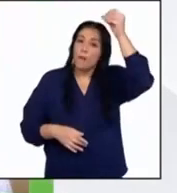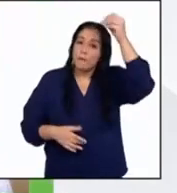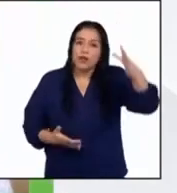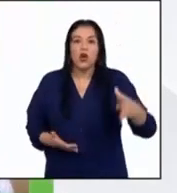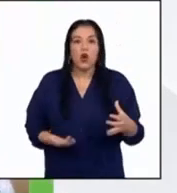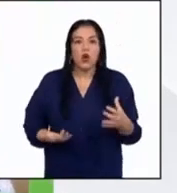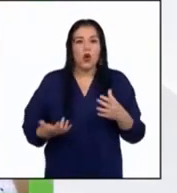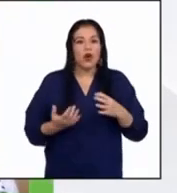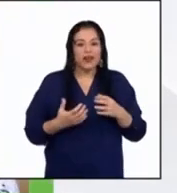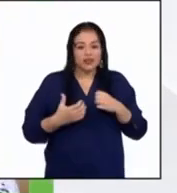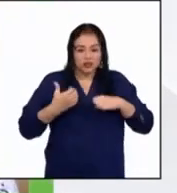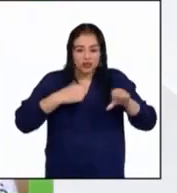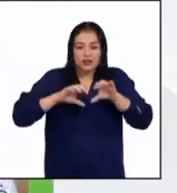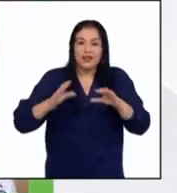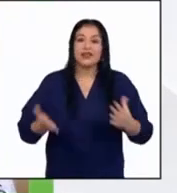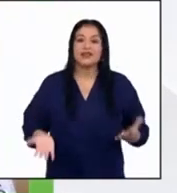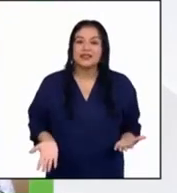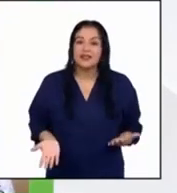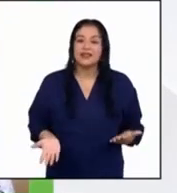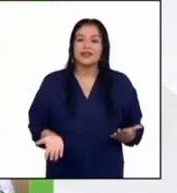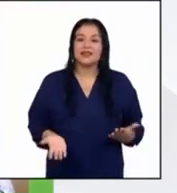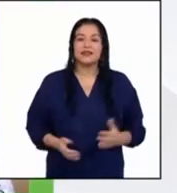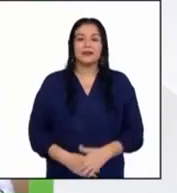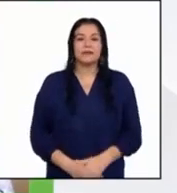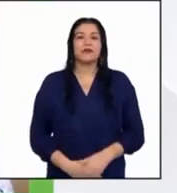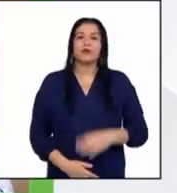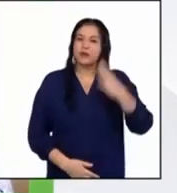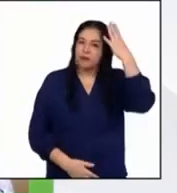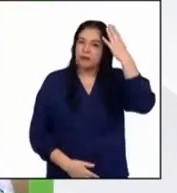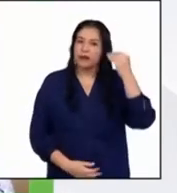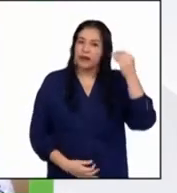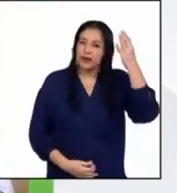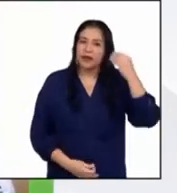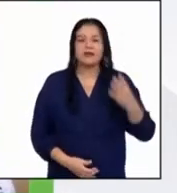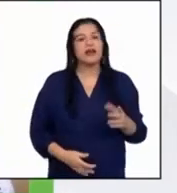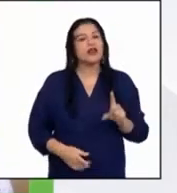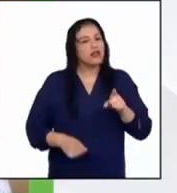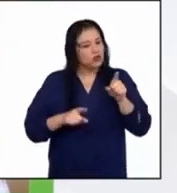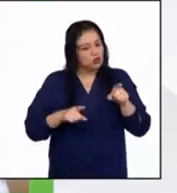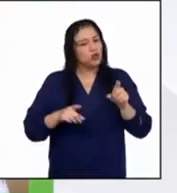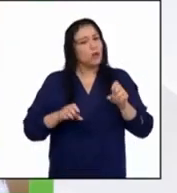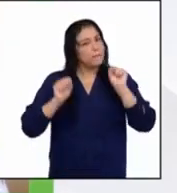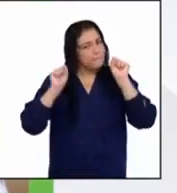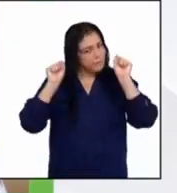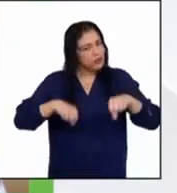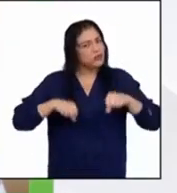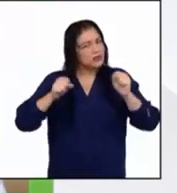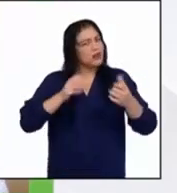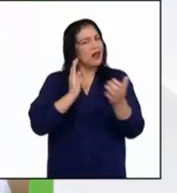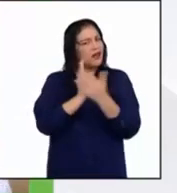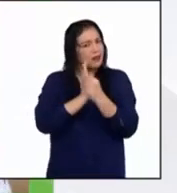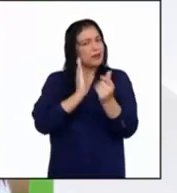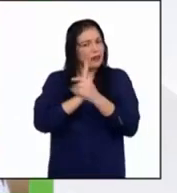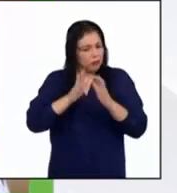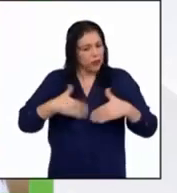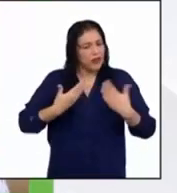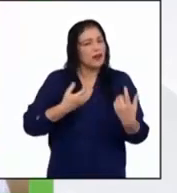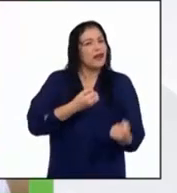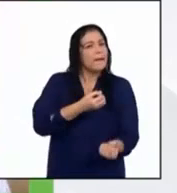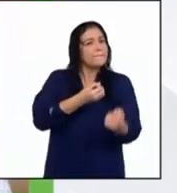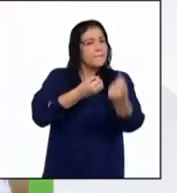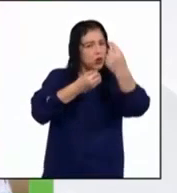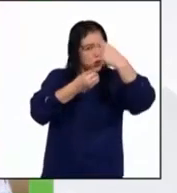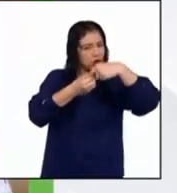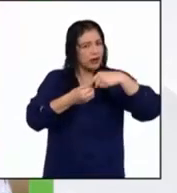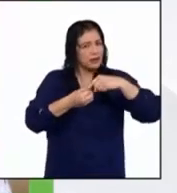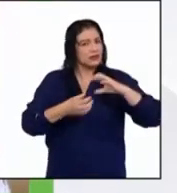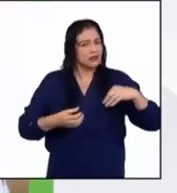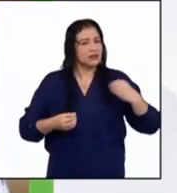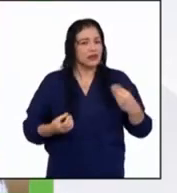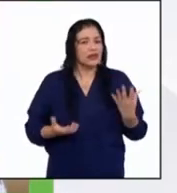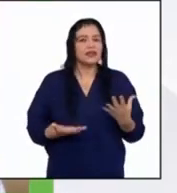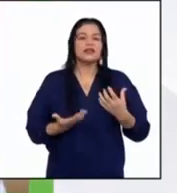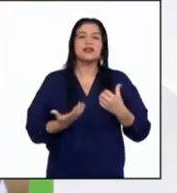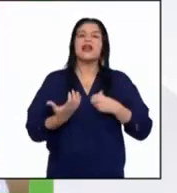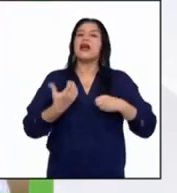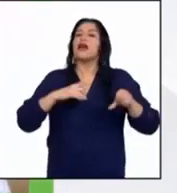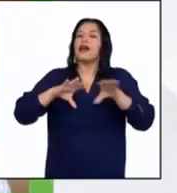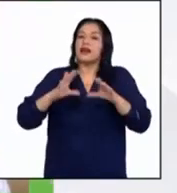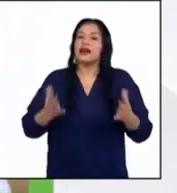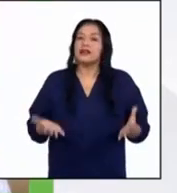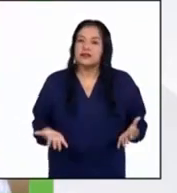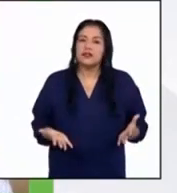sus acciones, en su capacidad de involucrarse en